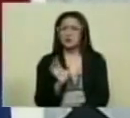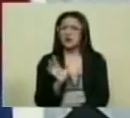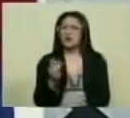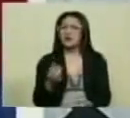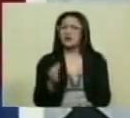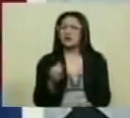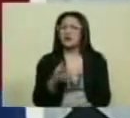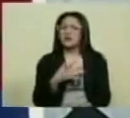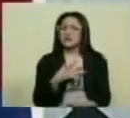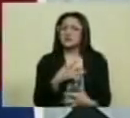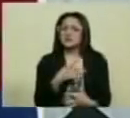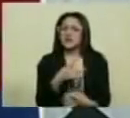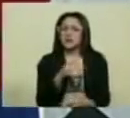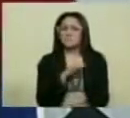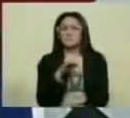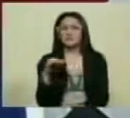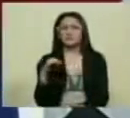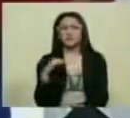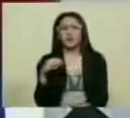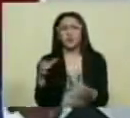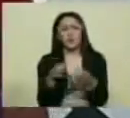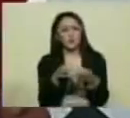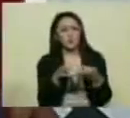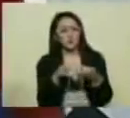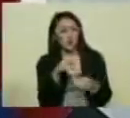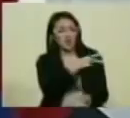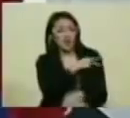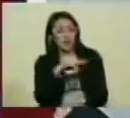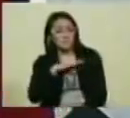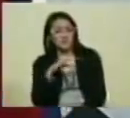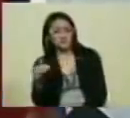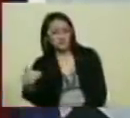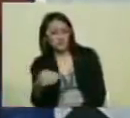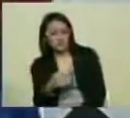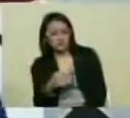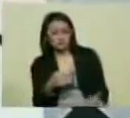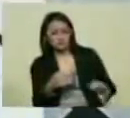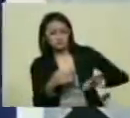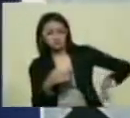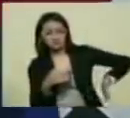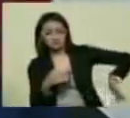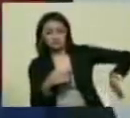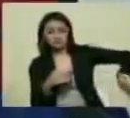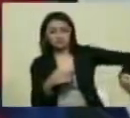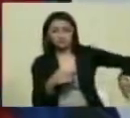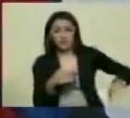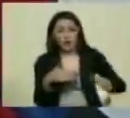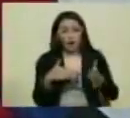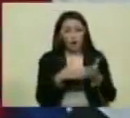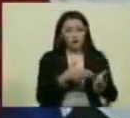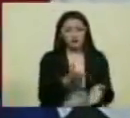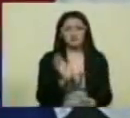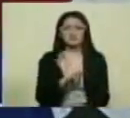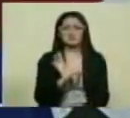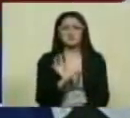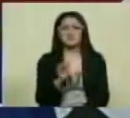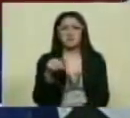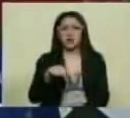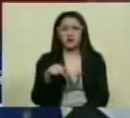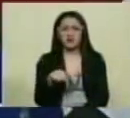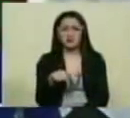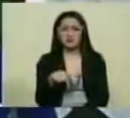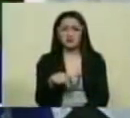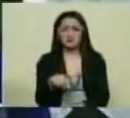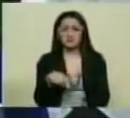del grupismo, del que yo tengo y estos delegados son míos, y aquellos como estos son míos van en contra de aquellos. Aquí mismo se paraba a hablar